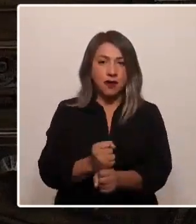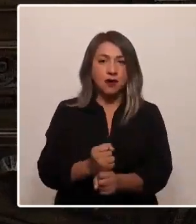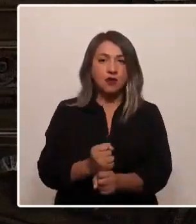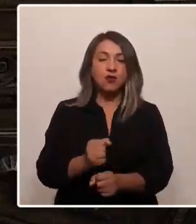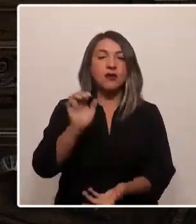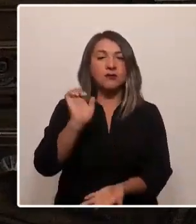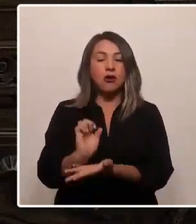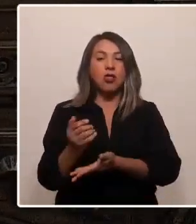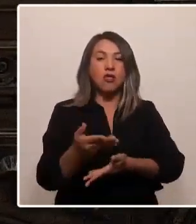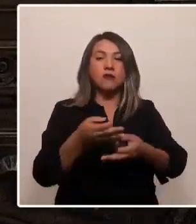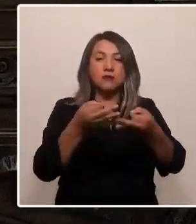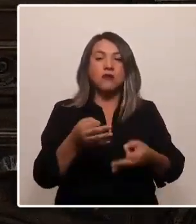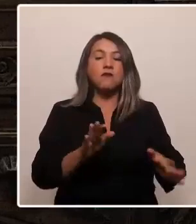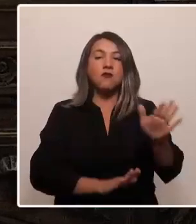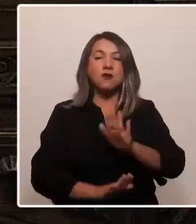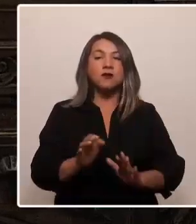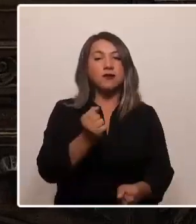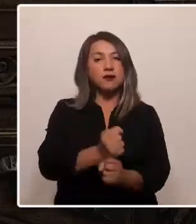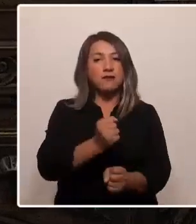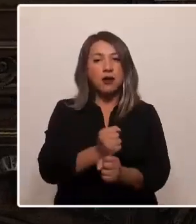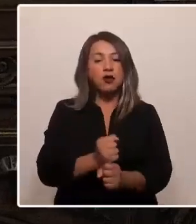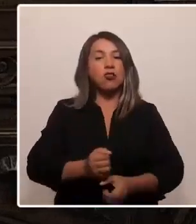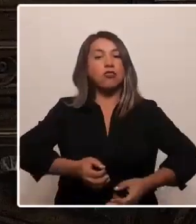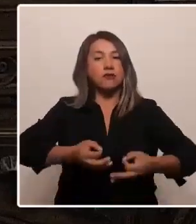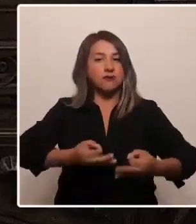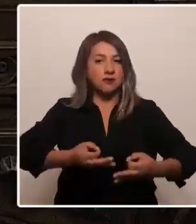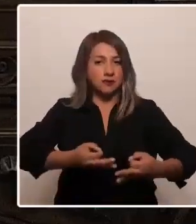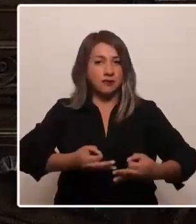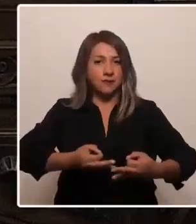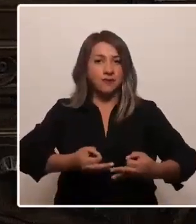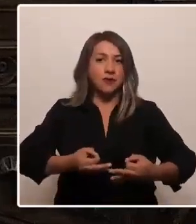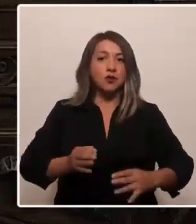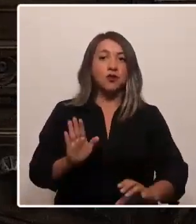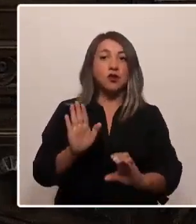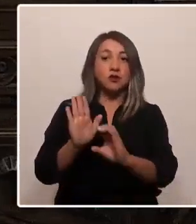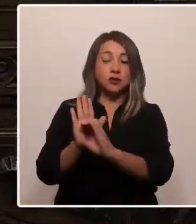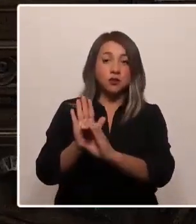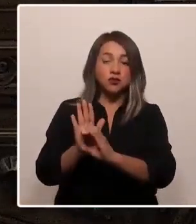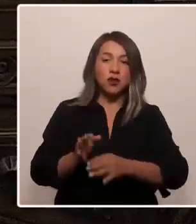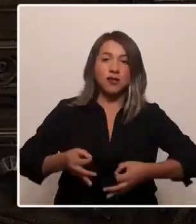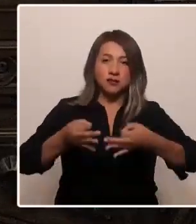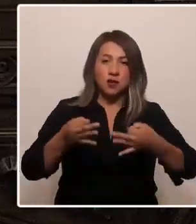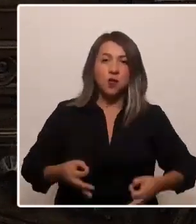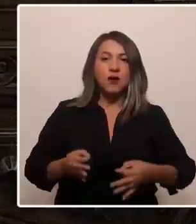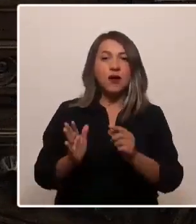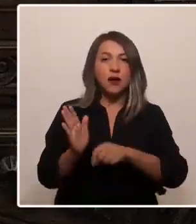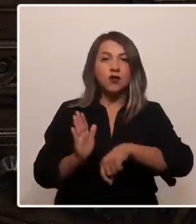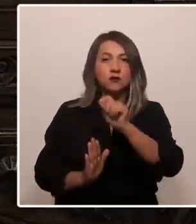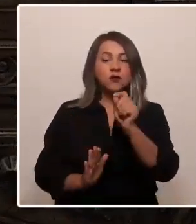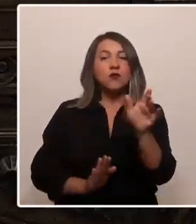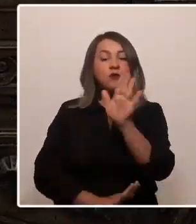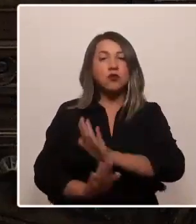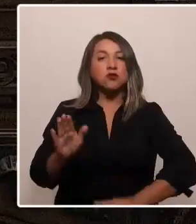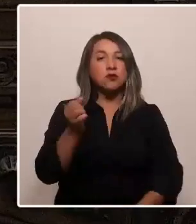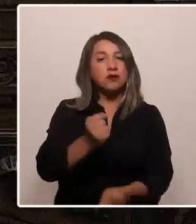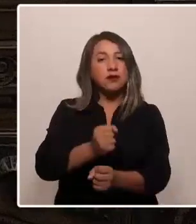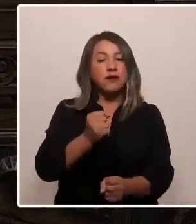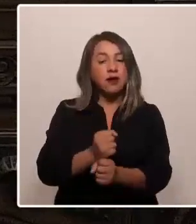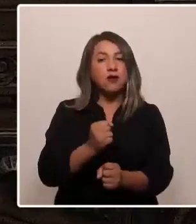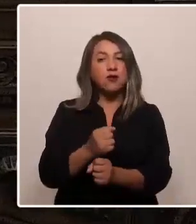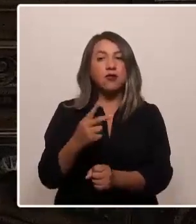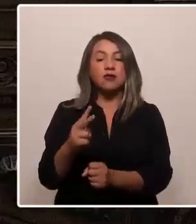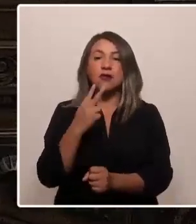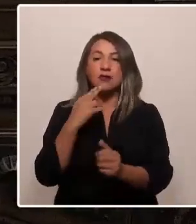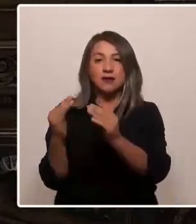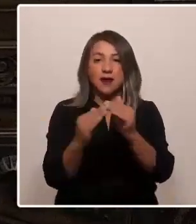Estado garantiza la protección del trabajo decente. La Constitución garantiza el reconocimiento y protección del trabajo doméstico y